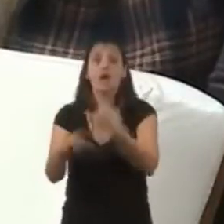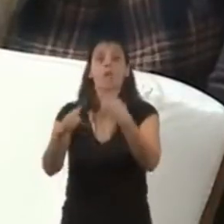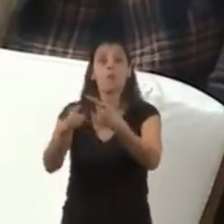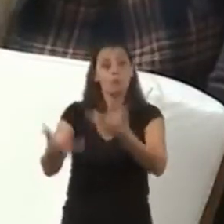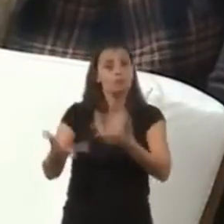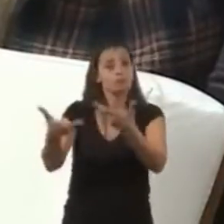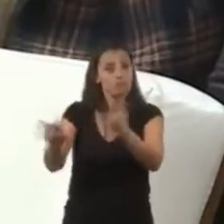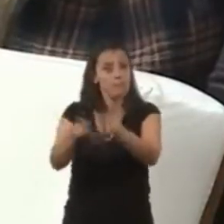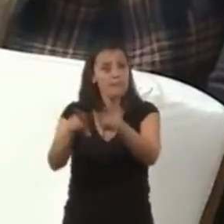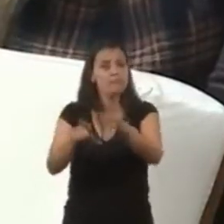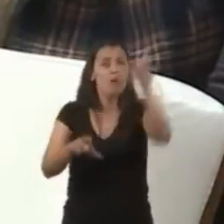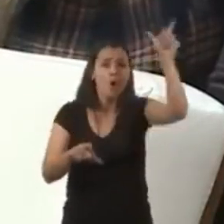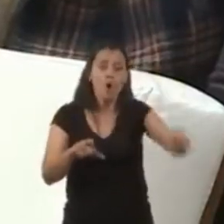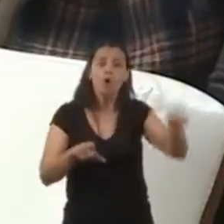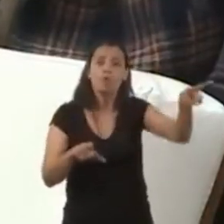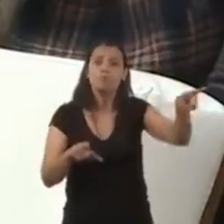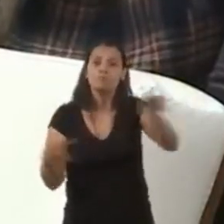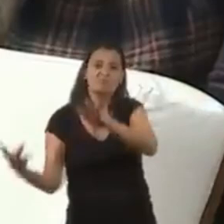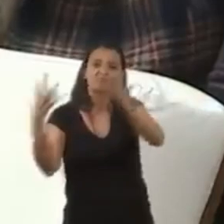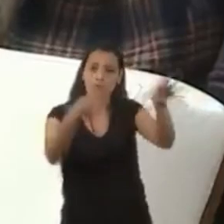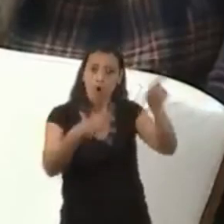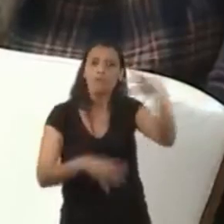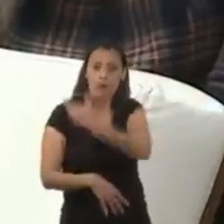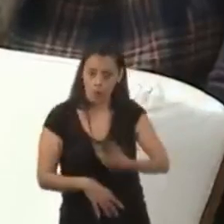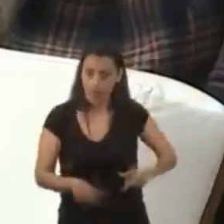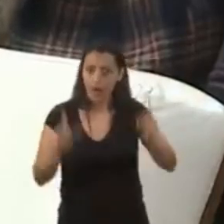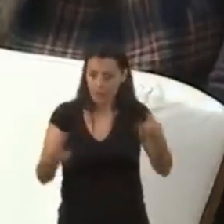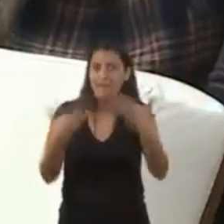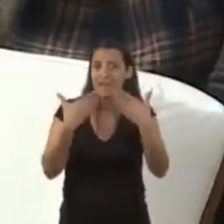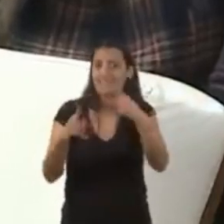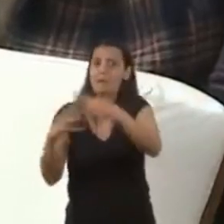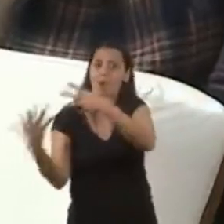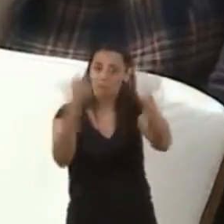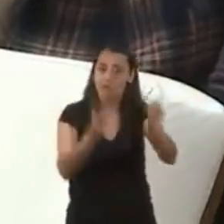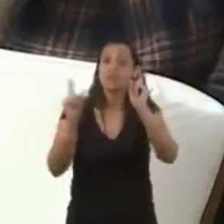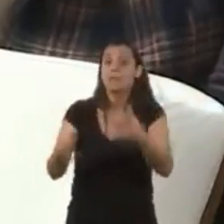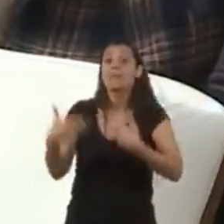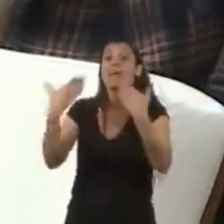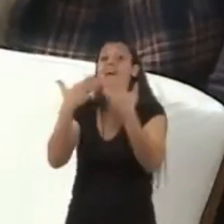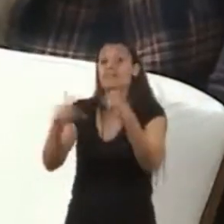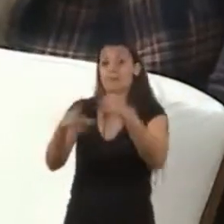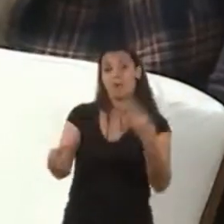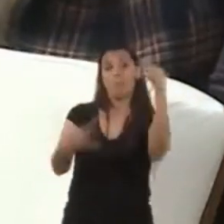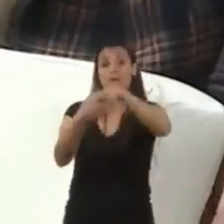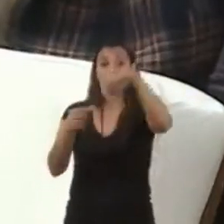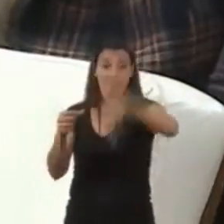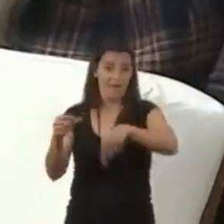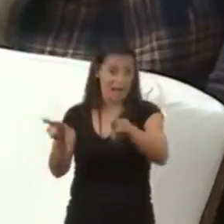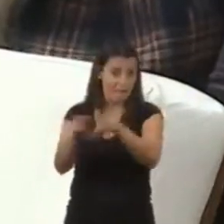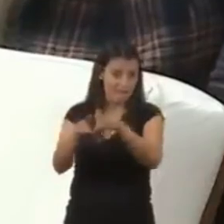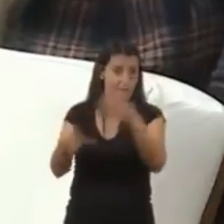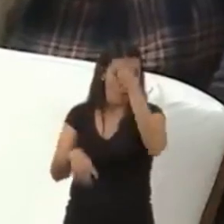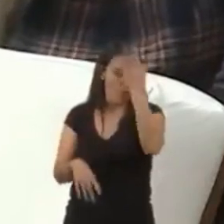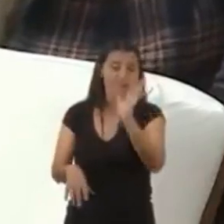tuvieron con él cuando fue atacado por el gobierno también agradecerle que nos haya permitido acreditar noos aquí como como medios y parecen una